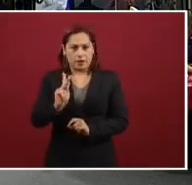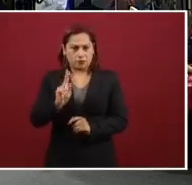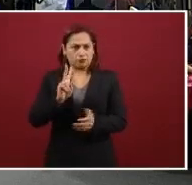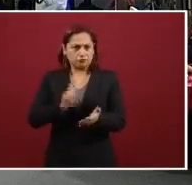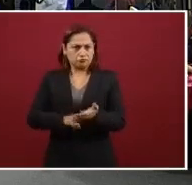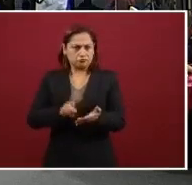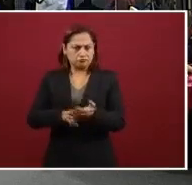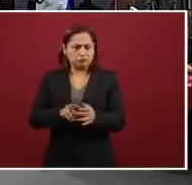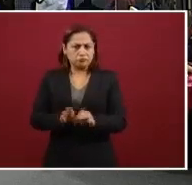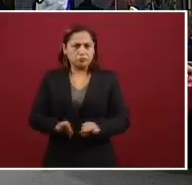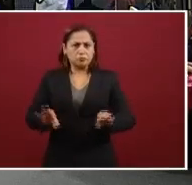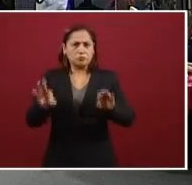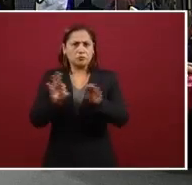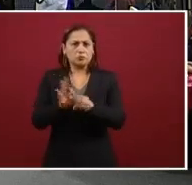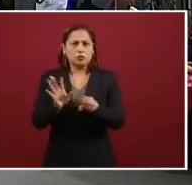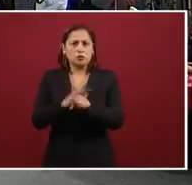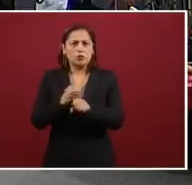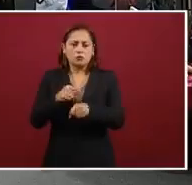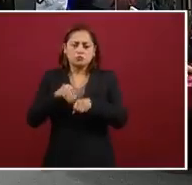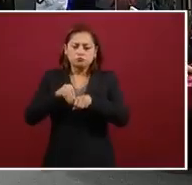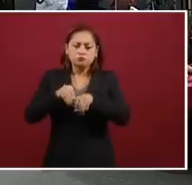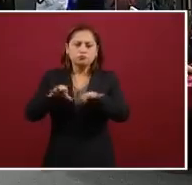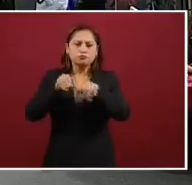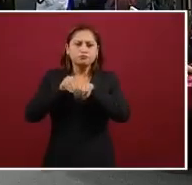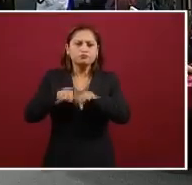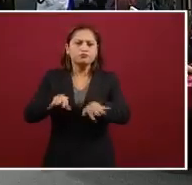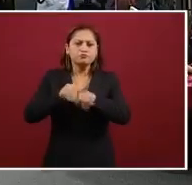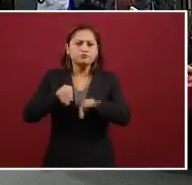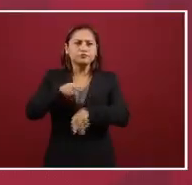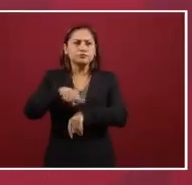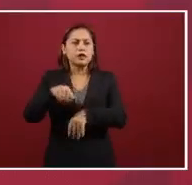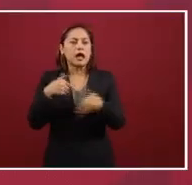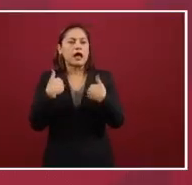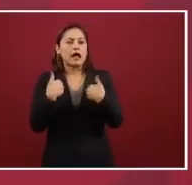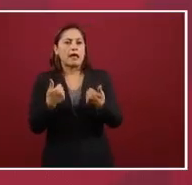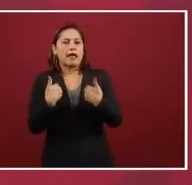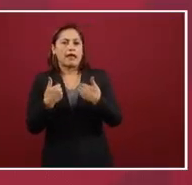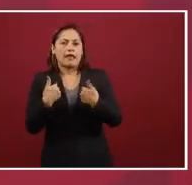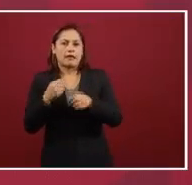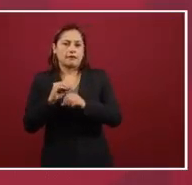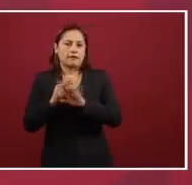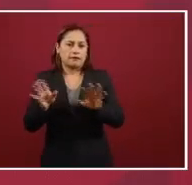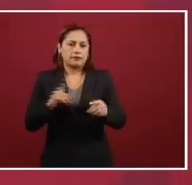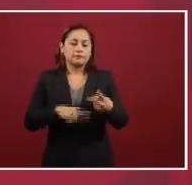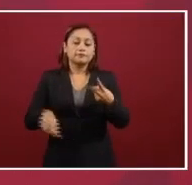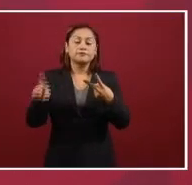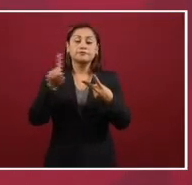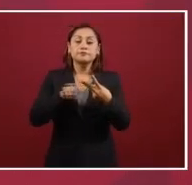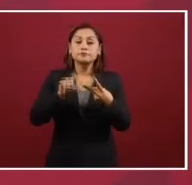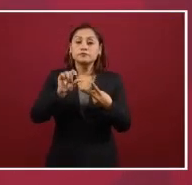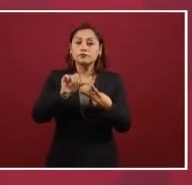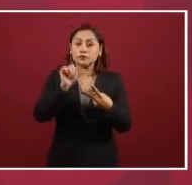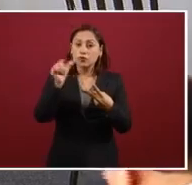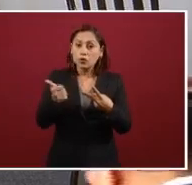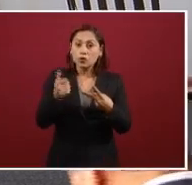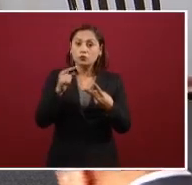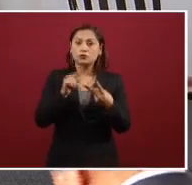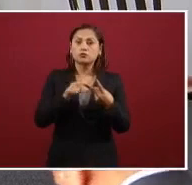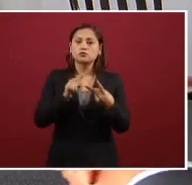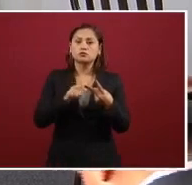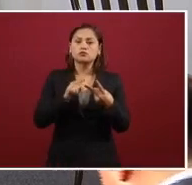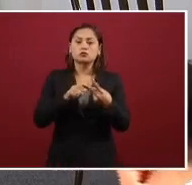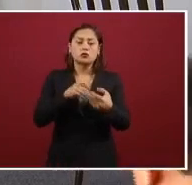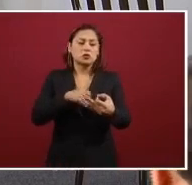te informan correctamente todo lo que se está diciendo o lo que se está planteando. Y segundo lugar, porque todos estamos de acuerdo en